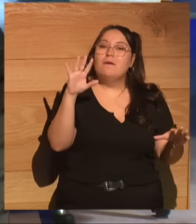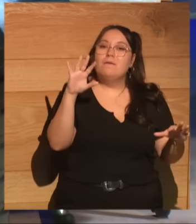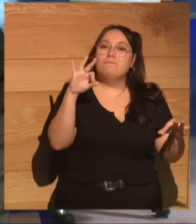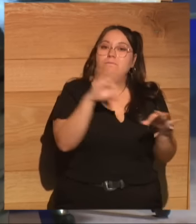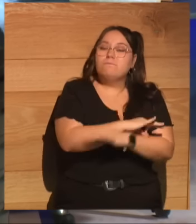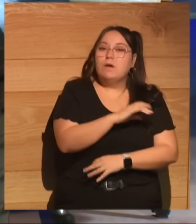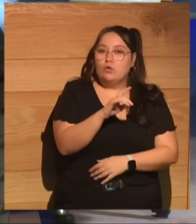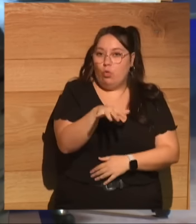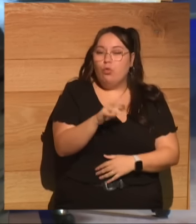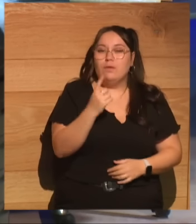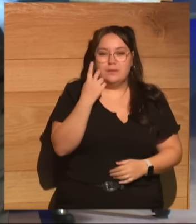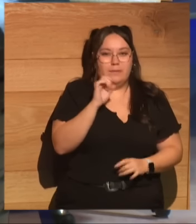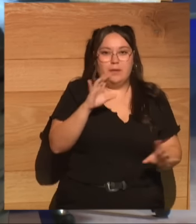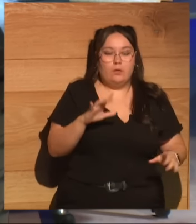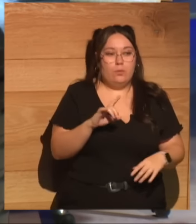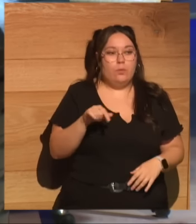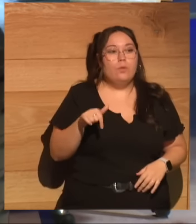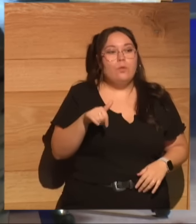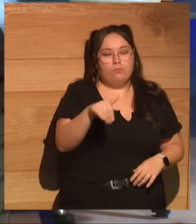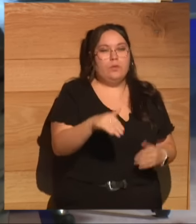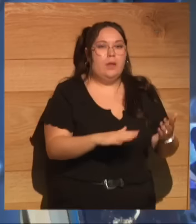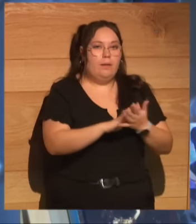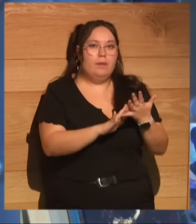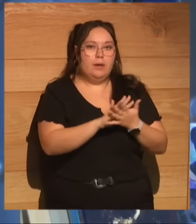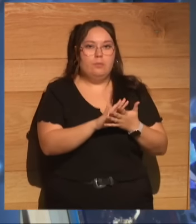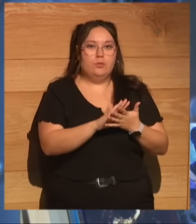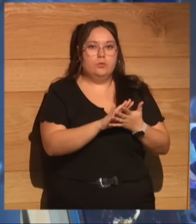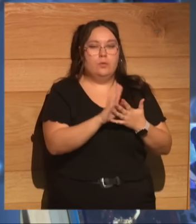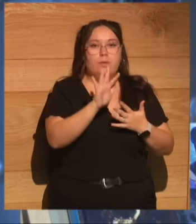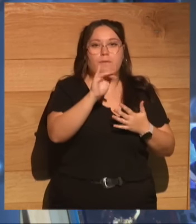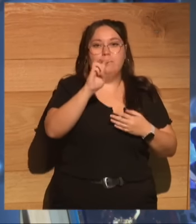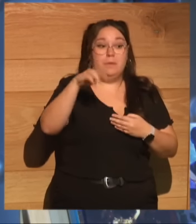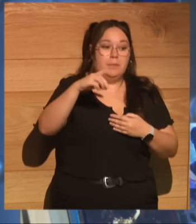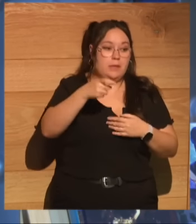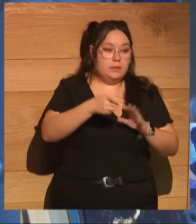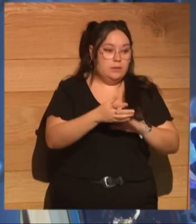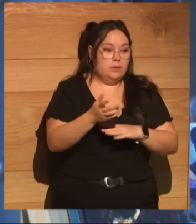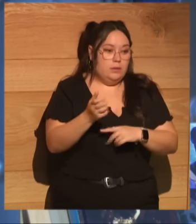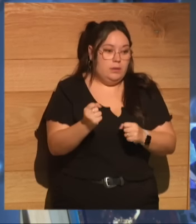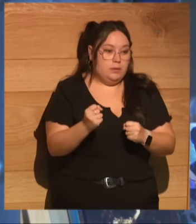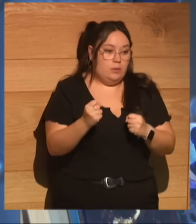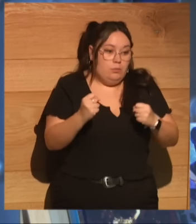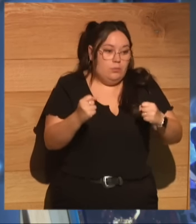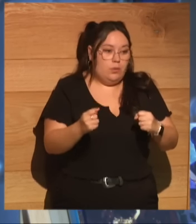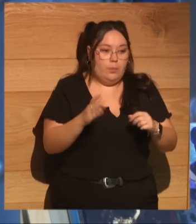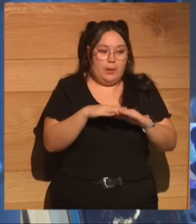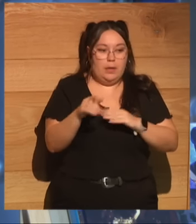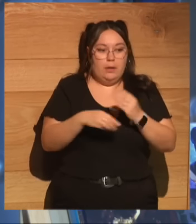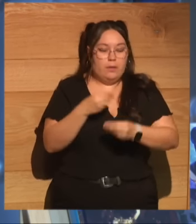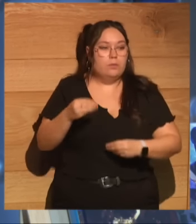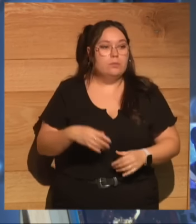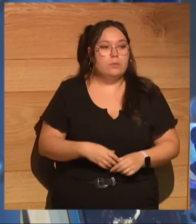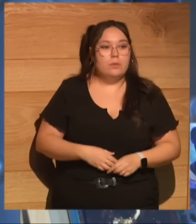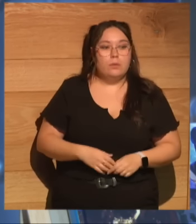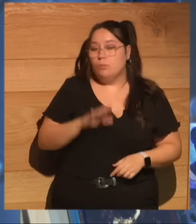narración fílmica, cómo está fallando. Un día hablaremos de CMX. Sí, CMX es portentosamente dotado precisamente para eso. Por eso digo